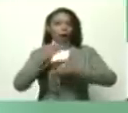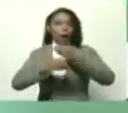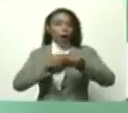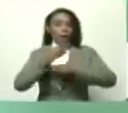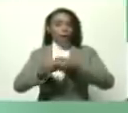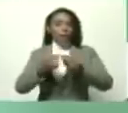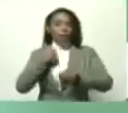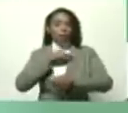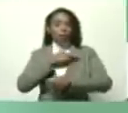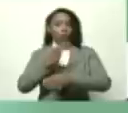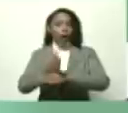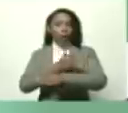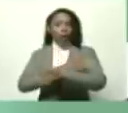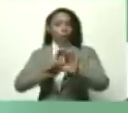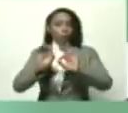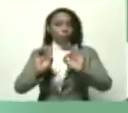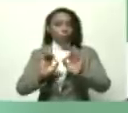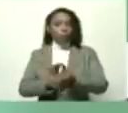hicimos. Y en cuanto